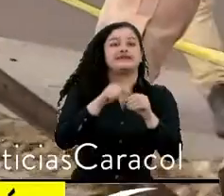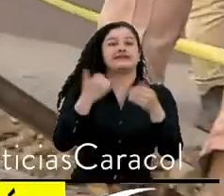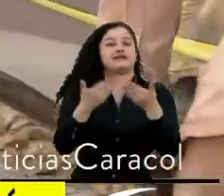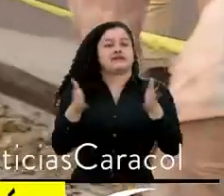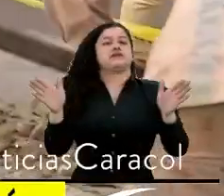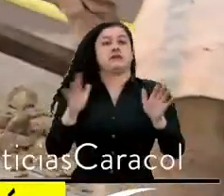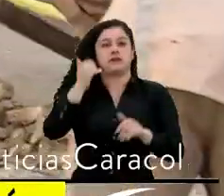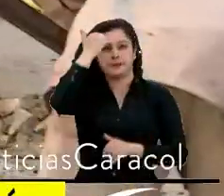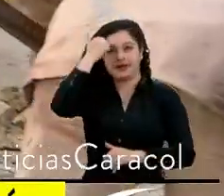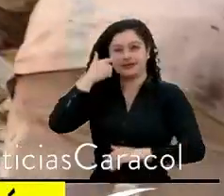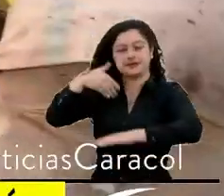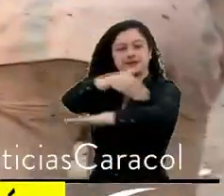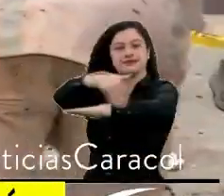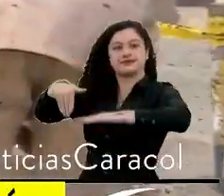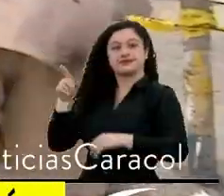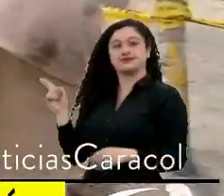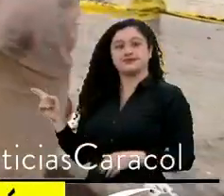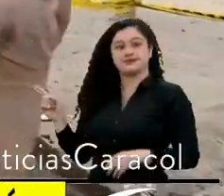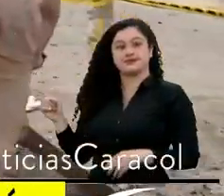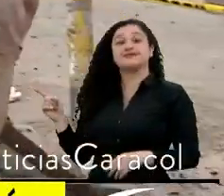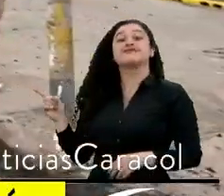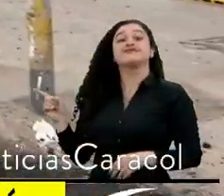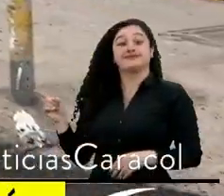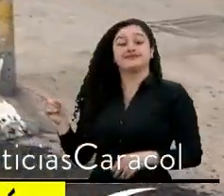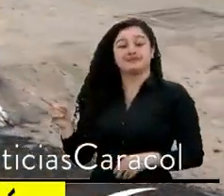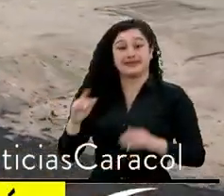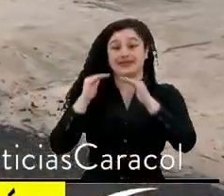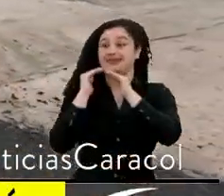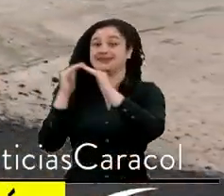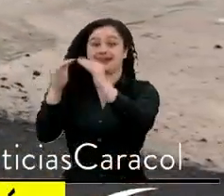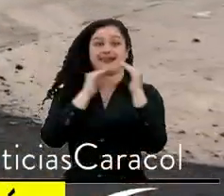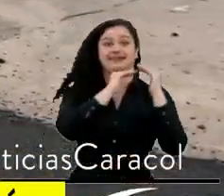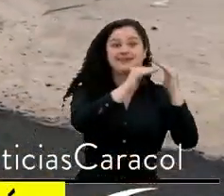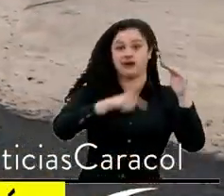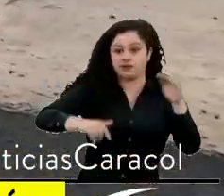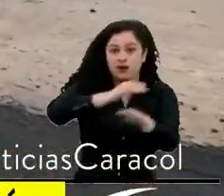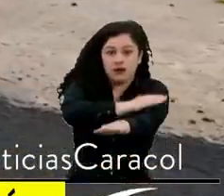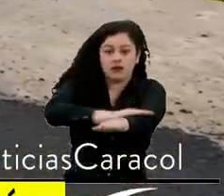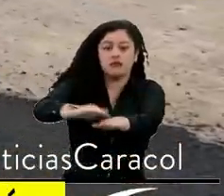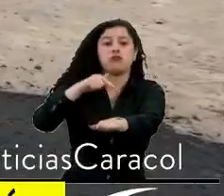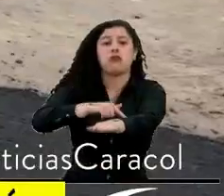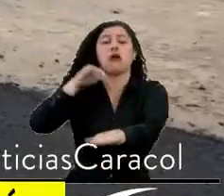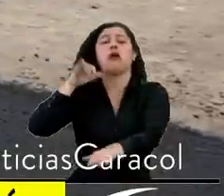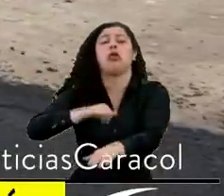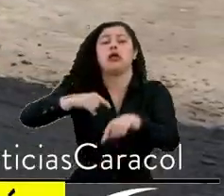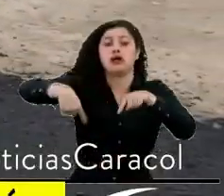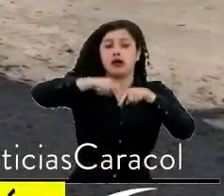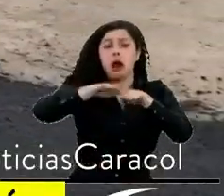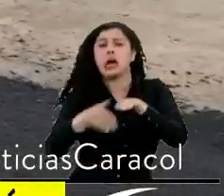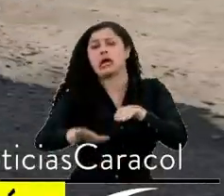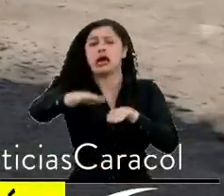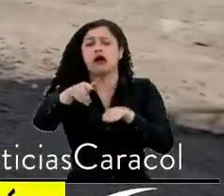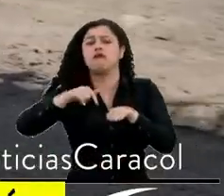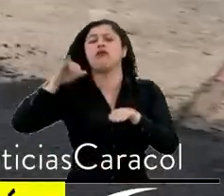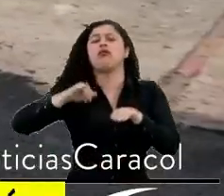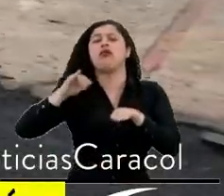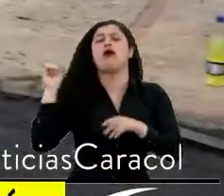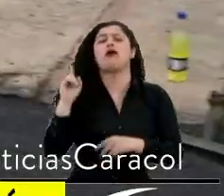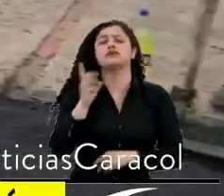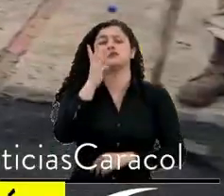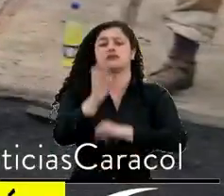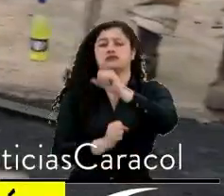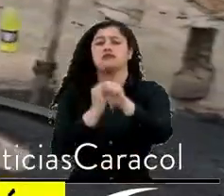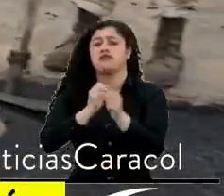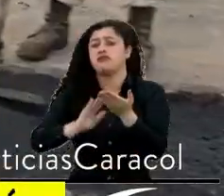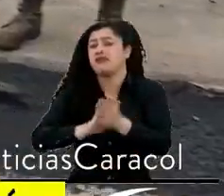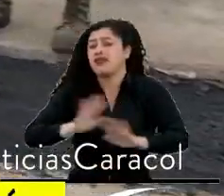esta calle, que los vecinos dicen que llevó más de 3 años sin ninguna intervención, ya se está haciendo este procedimiento,